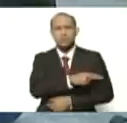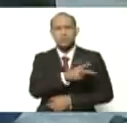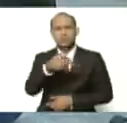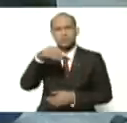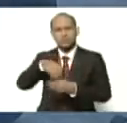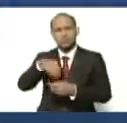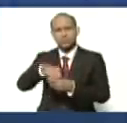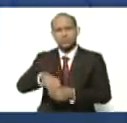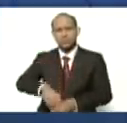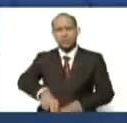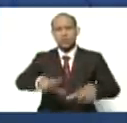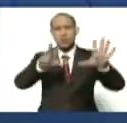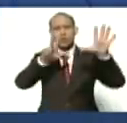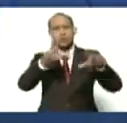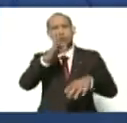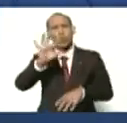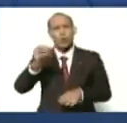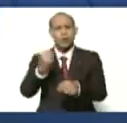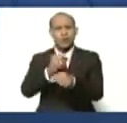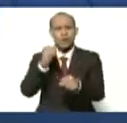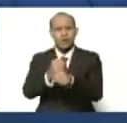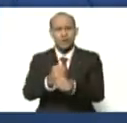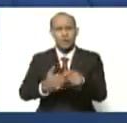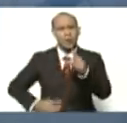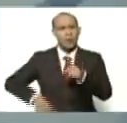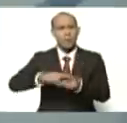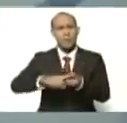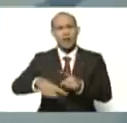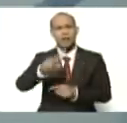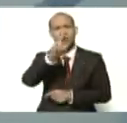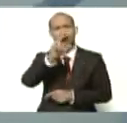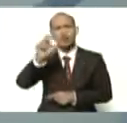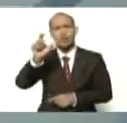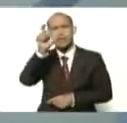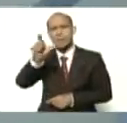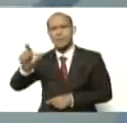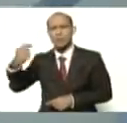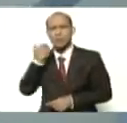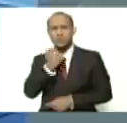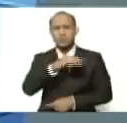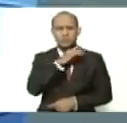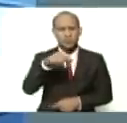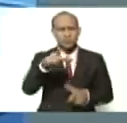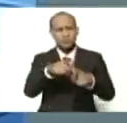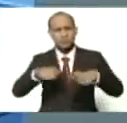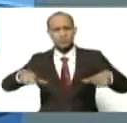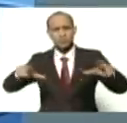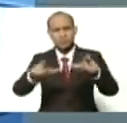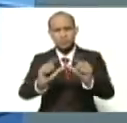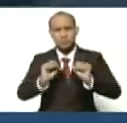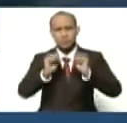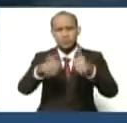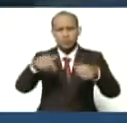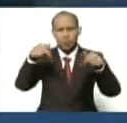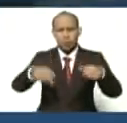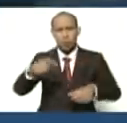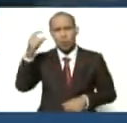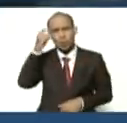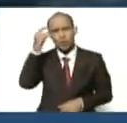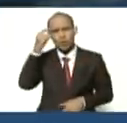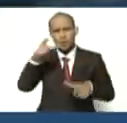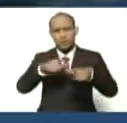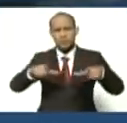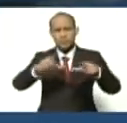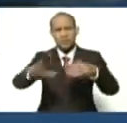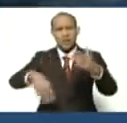con una capacidad de atención de más de 200 pacientes diarios pero en el caso del área de rehabilitación estamos inaugurando hoy es una unidad que puede